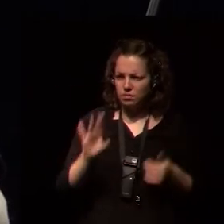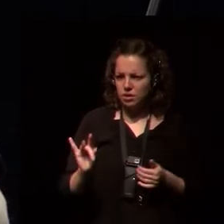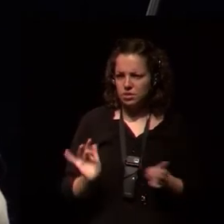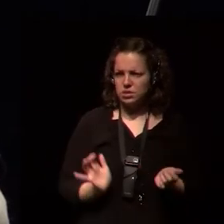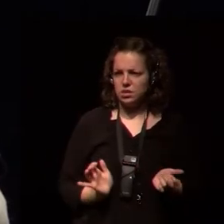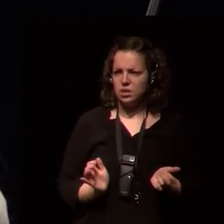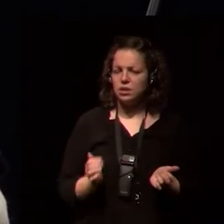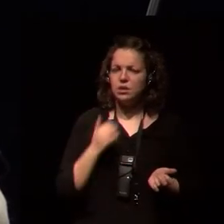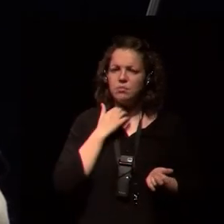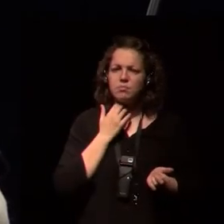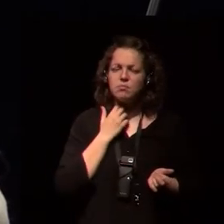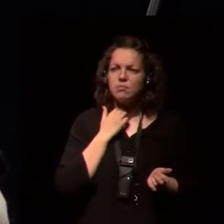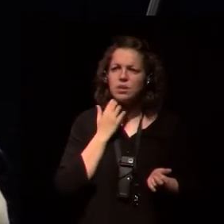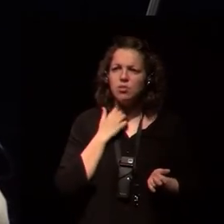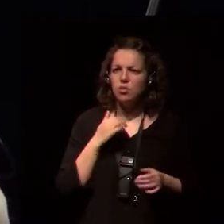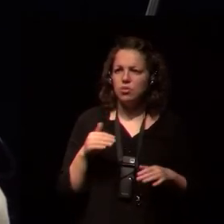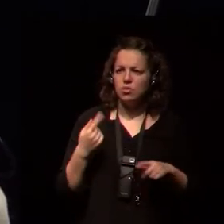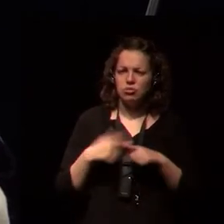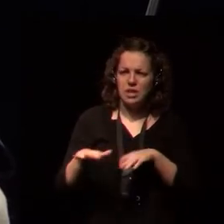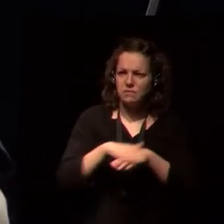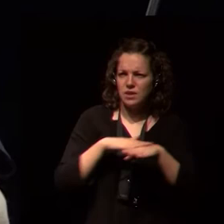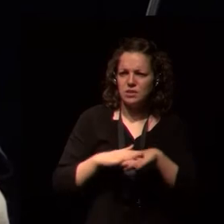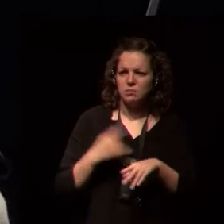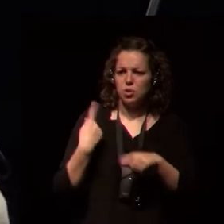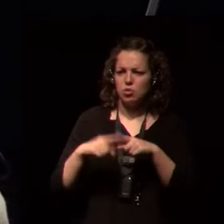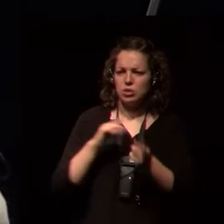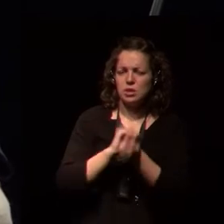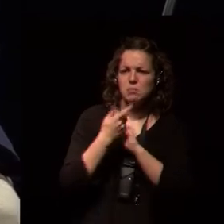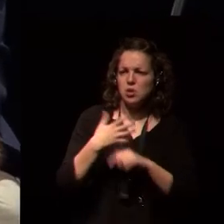de lo esencial, lo que no podemos cambiar.